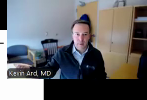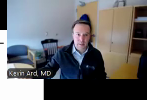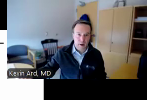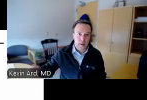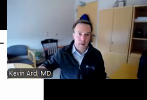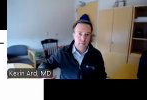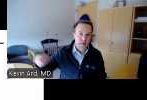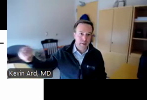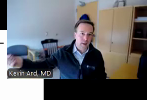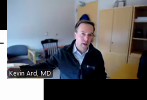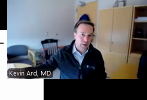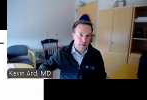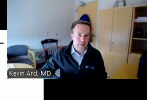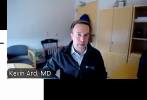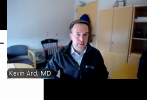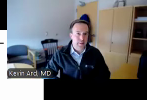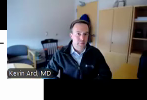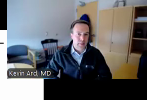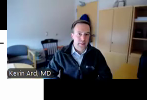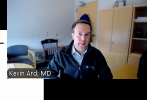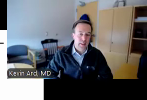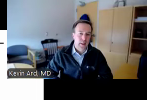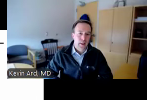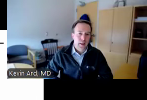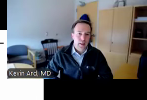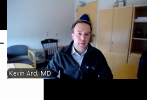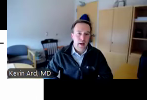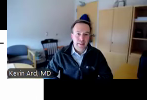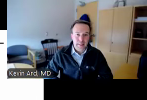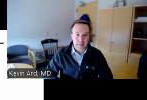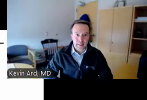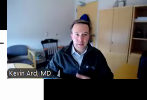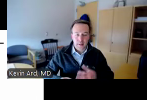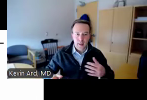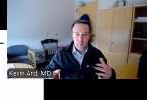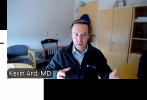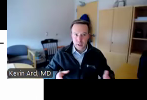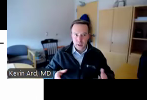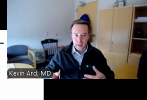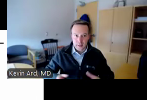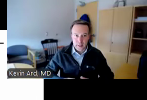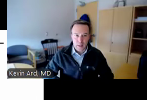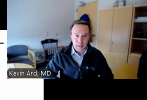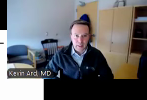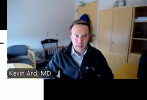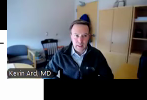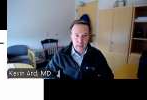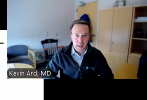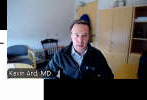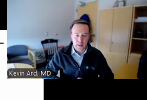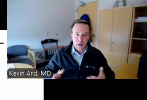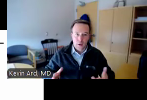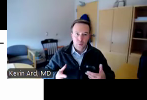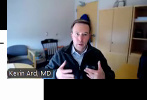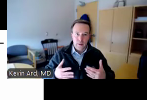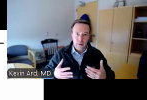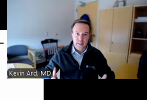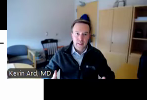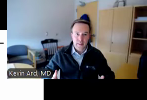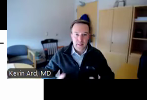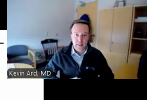constante en el curso de de la vida de una persona. A veces decimos que PrEP se usa para las temporadas de riesgo. Si pasa